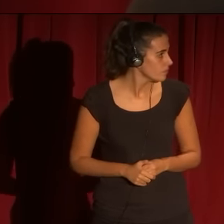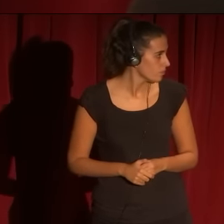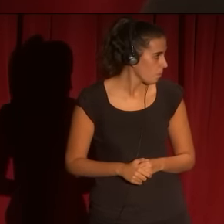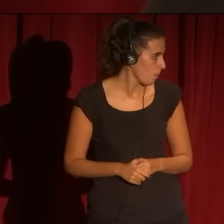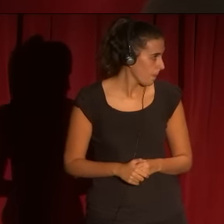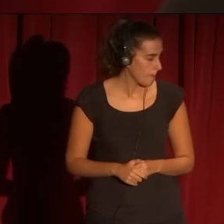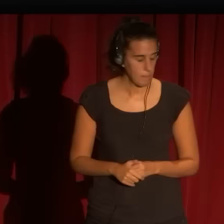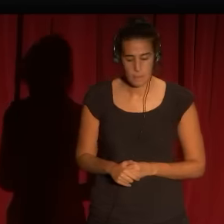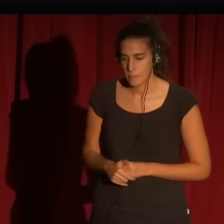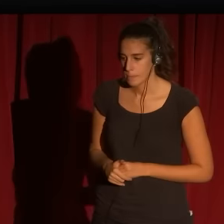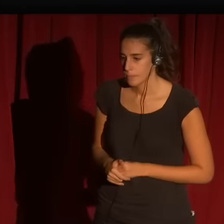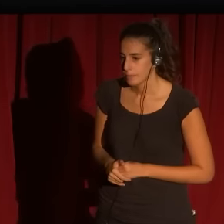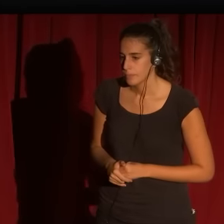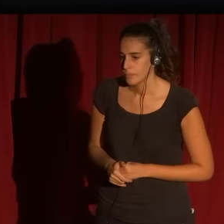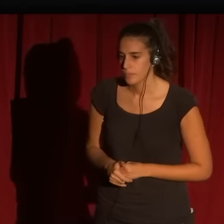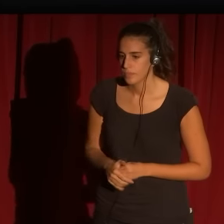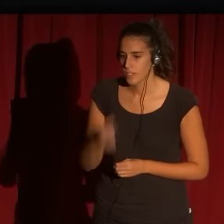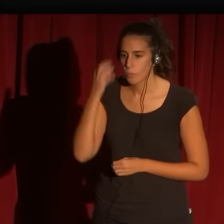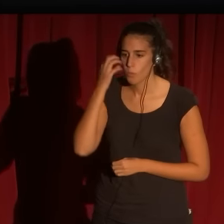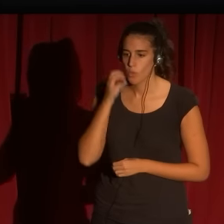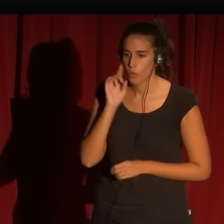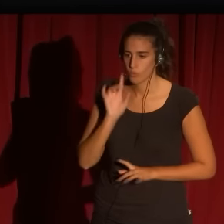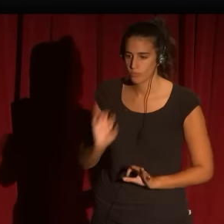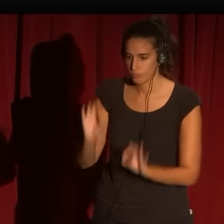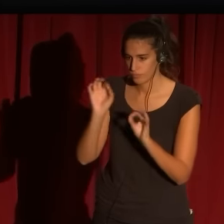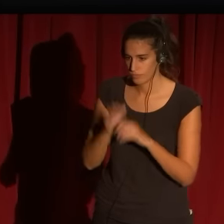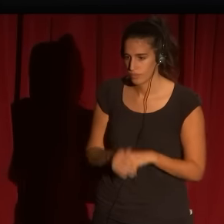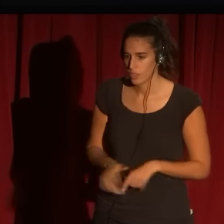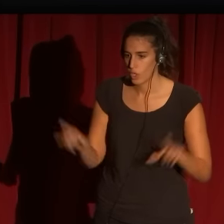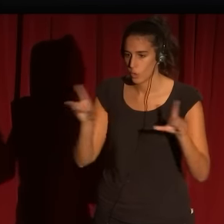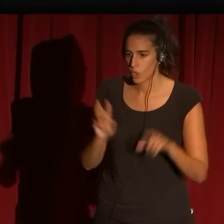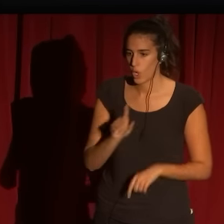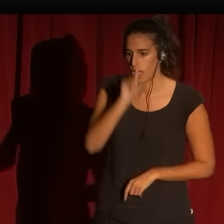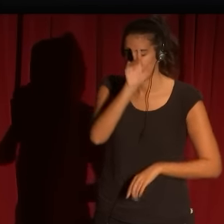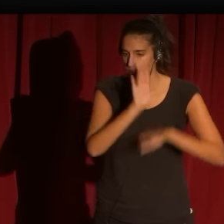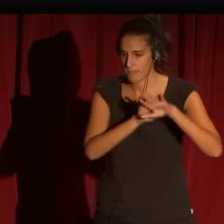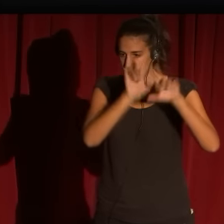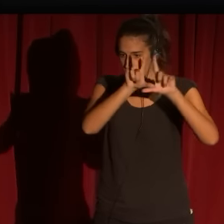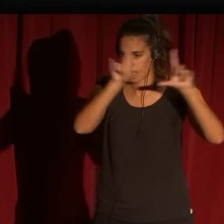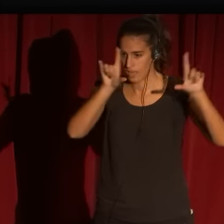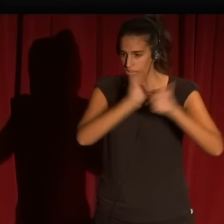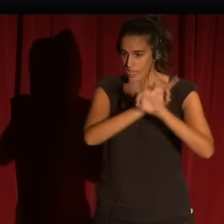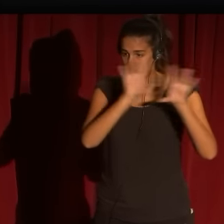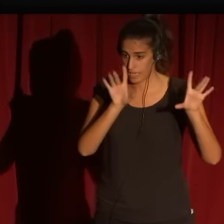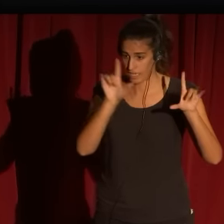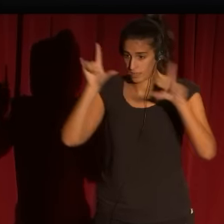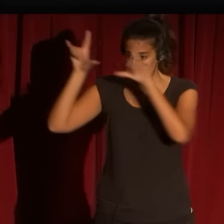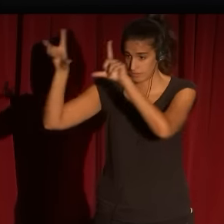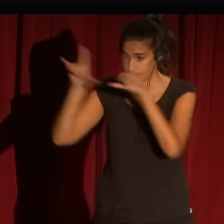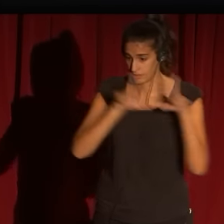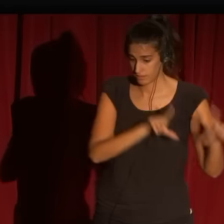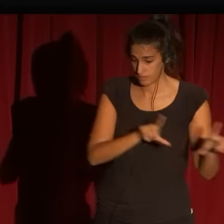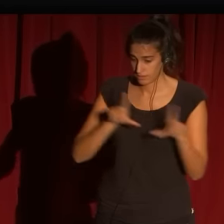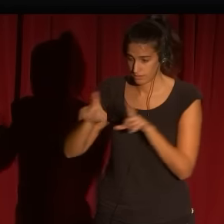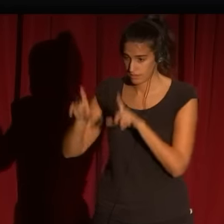e el género del bodegón el cuadro que veis arriba a la izquierda es de clar pites y los demás el que está el que está